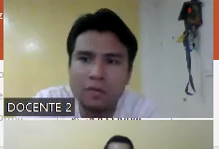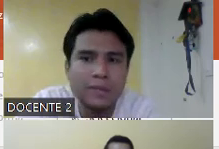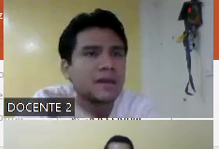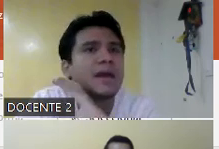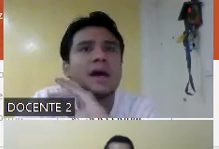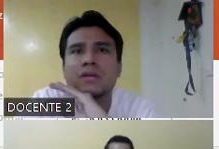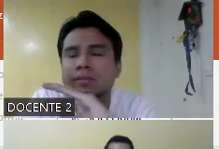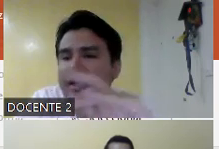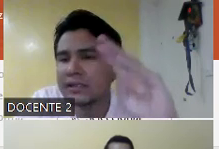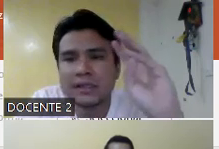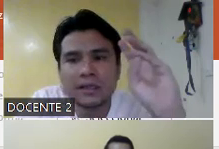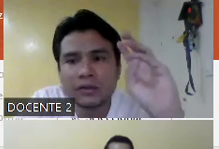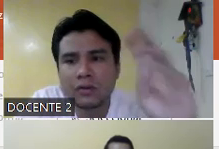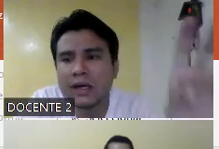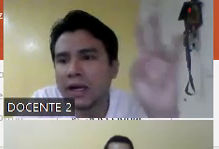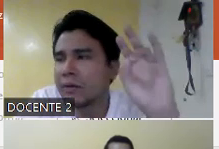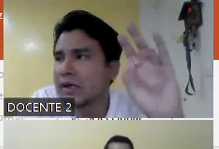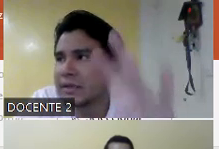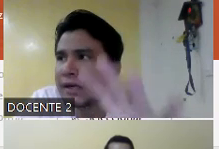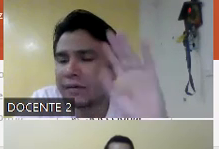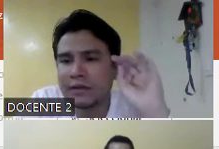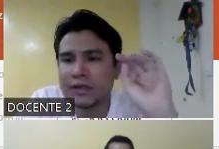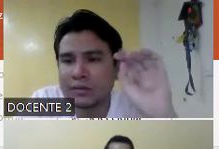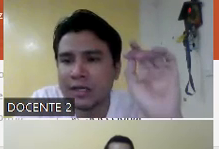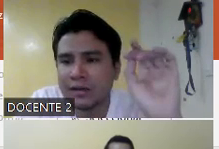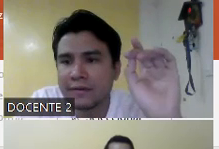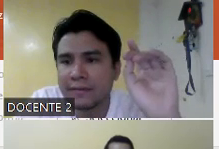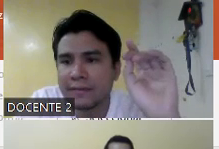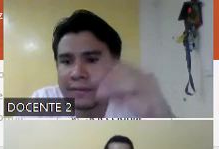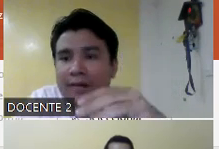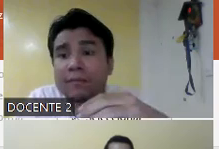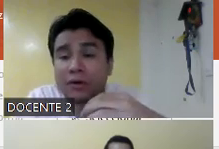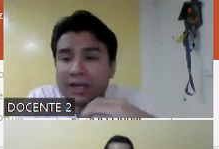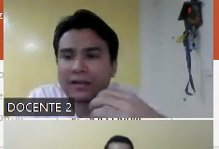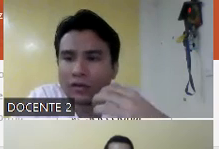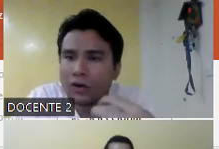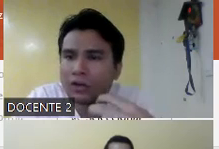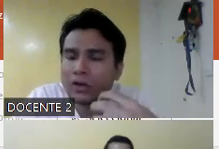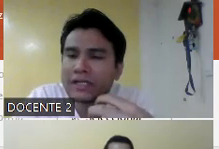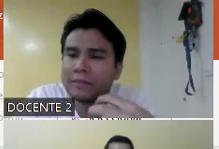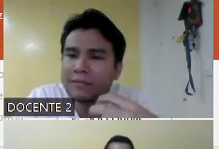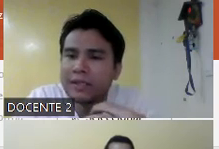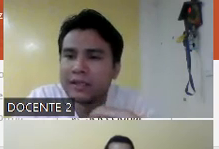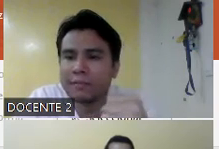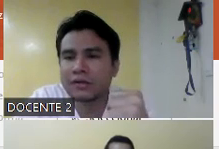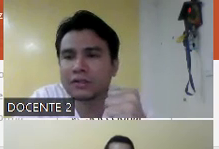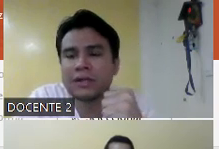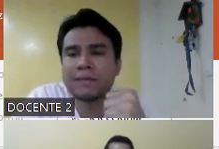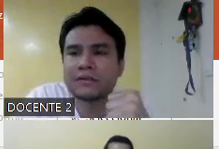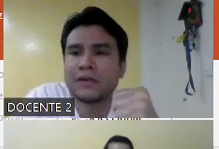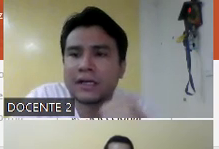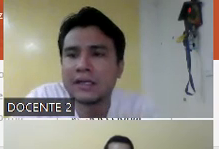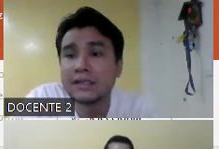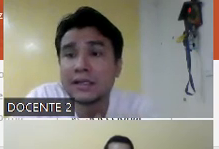no comen, a duras penas toman agua, se van al baño y a dormir. Porque el dolor no les permite. Pero si